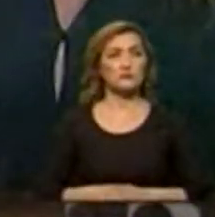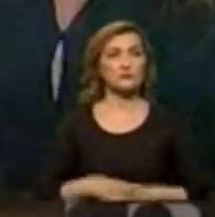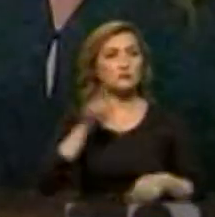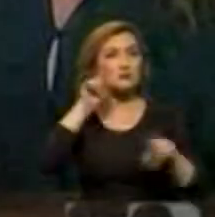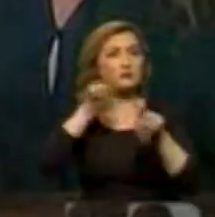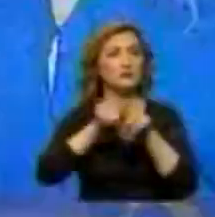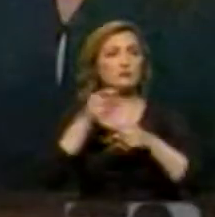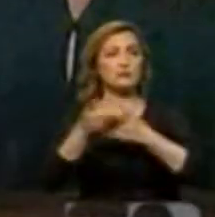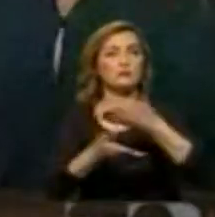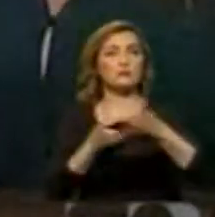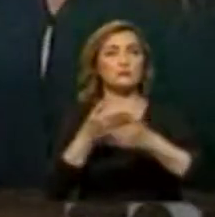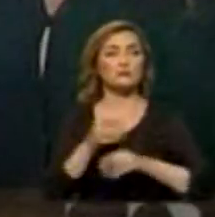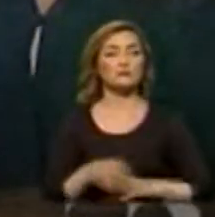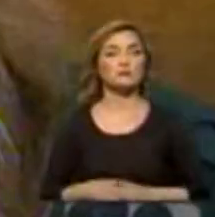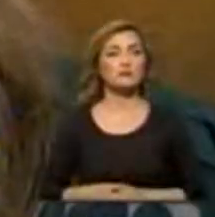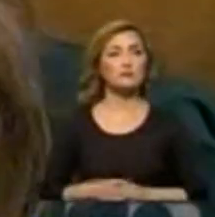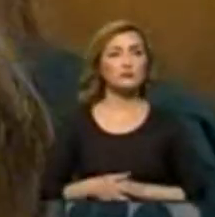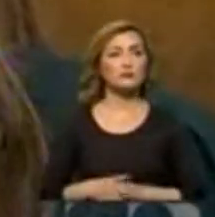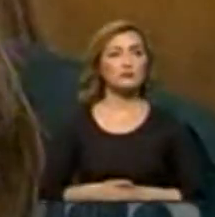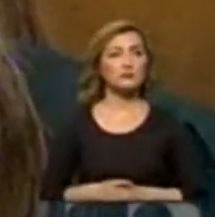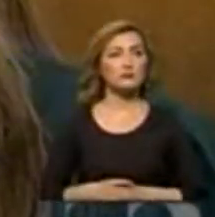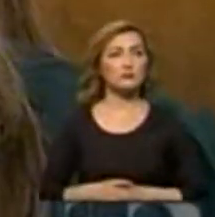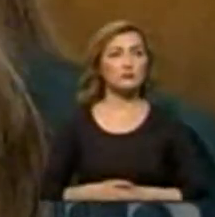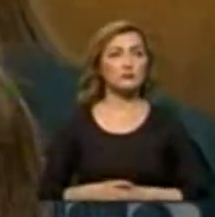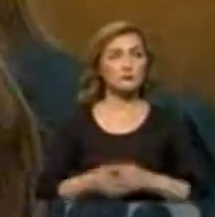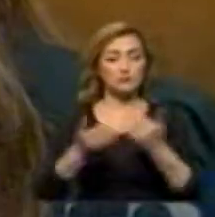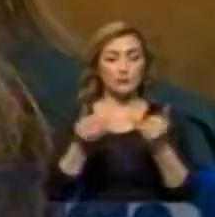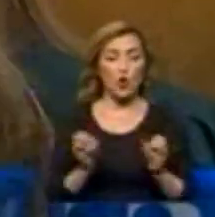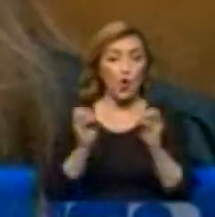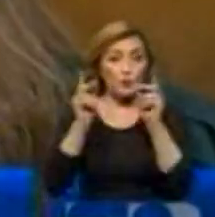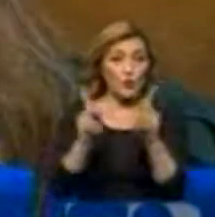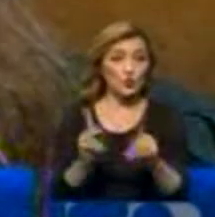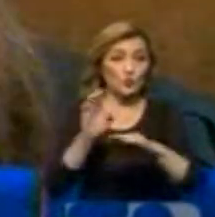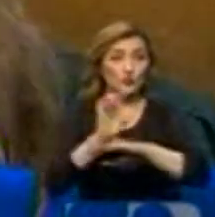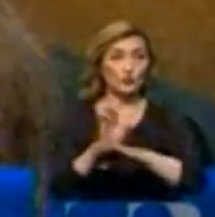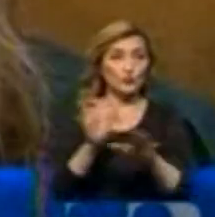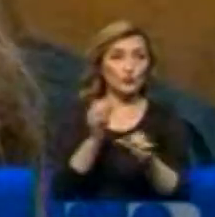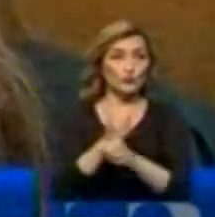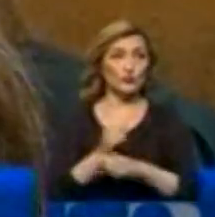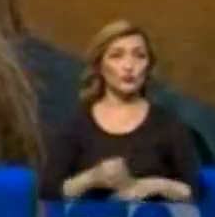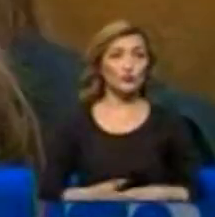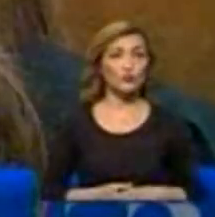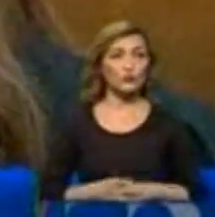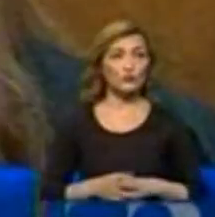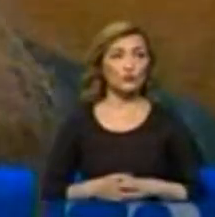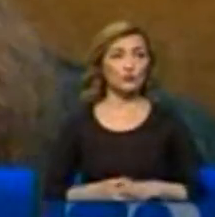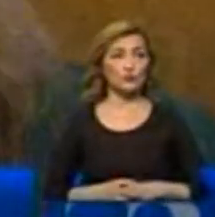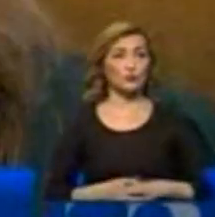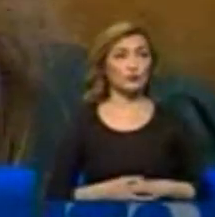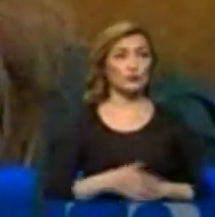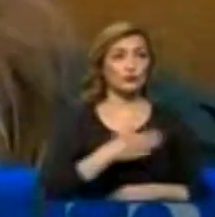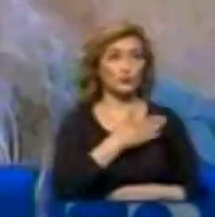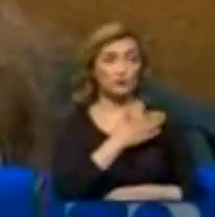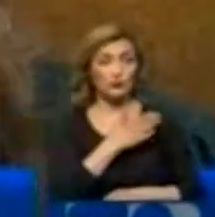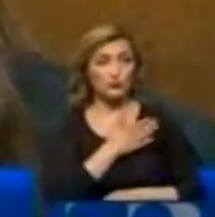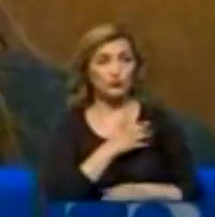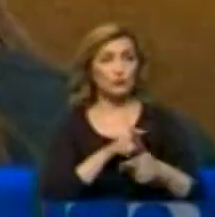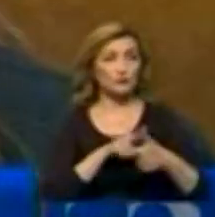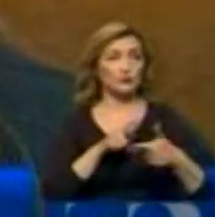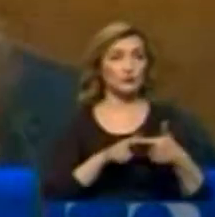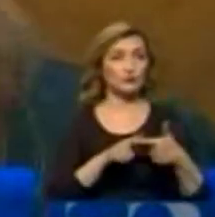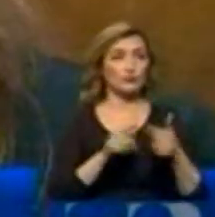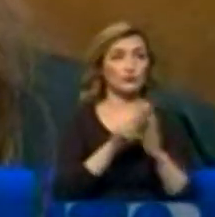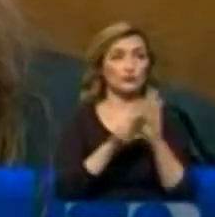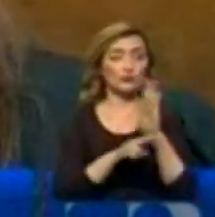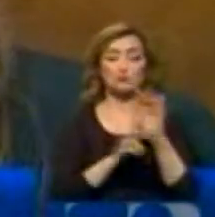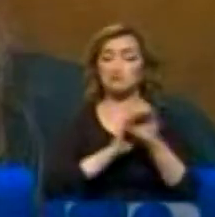un acuerdo comercial. Entonces, este es el momento oportuno para el Ecuador de hacer eso. Cuando se genera la confianza, las reglas claras